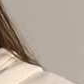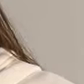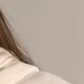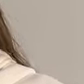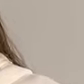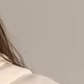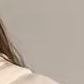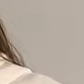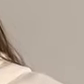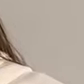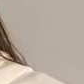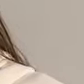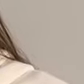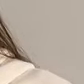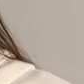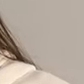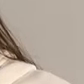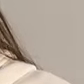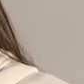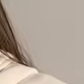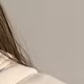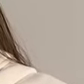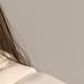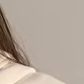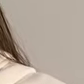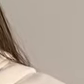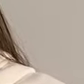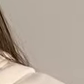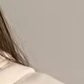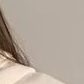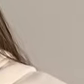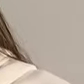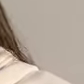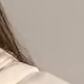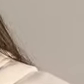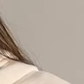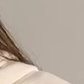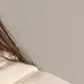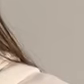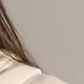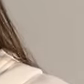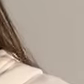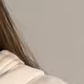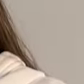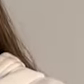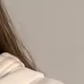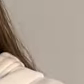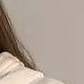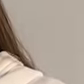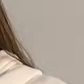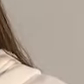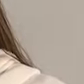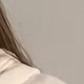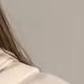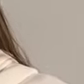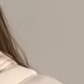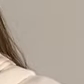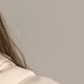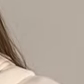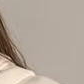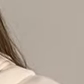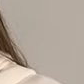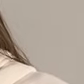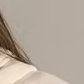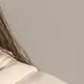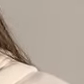Ayer se realizó el primer debate presidencial que reunió a los 5 candidatos a presidentes. Los temas que debatieron fueron economía, educación y